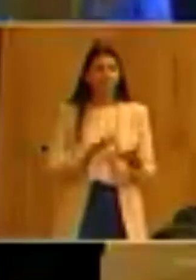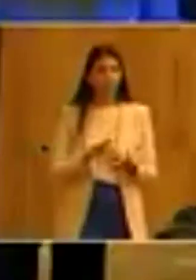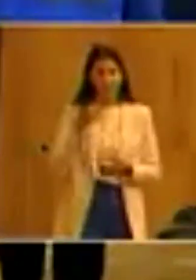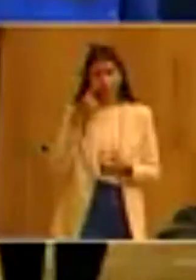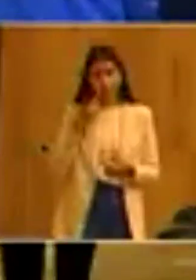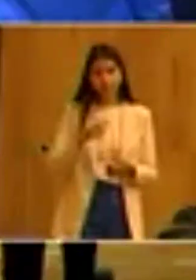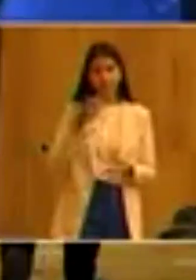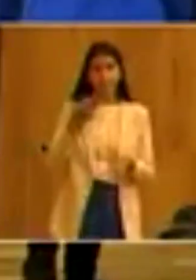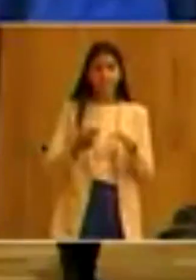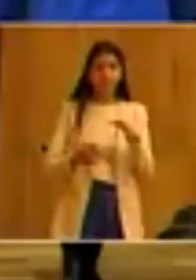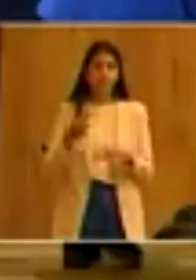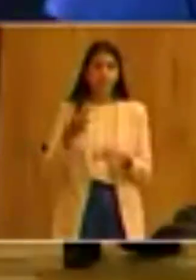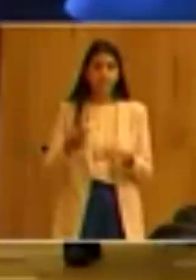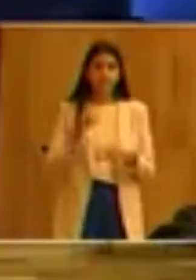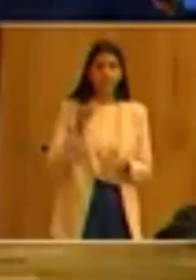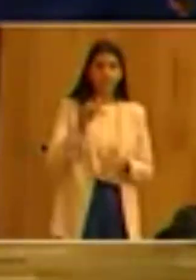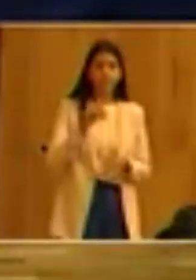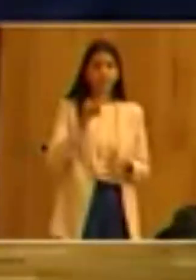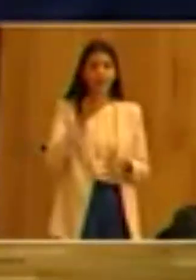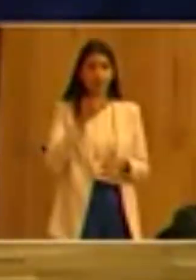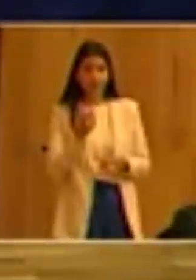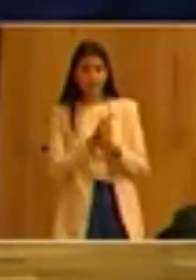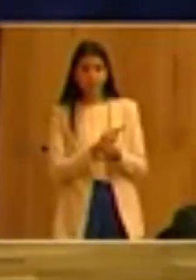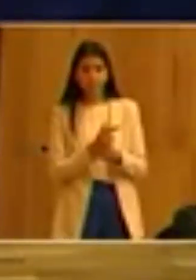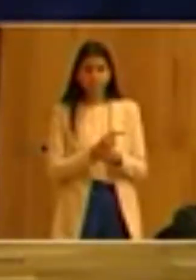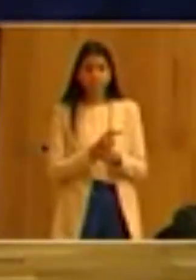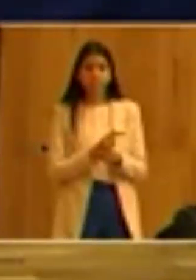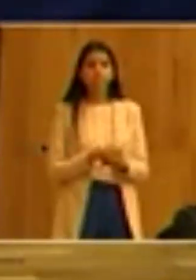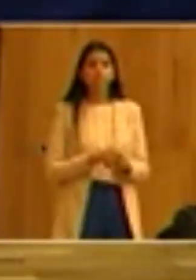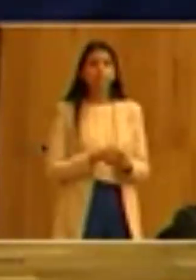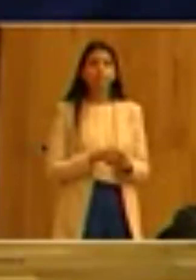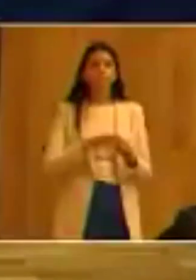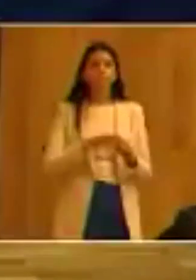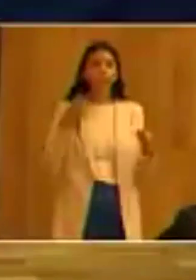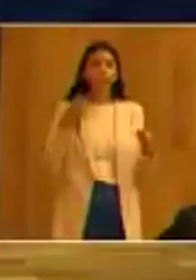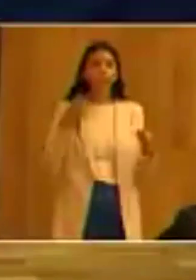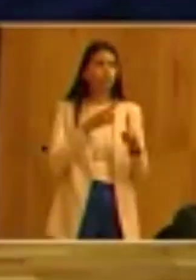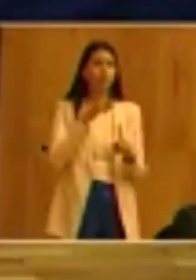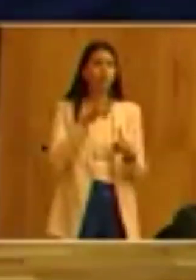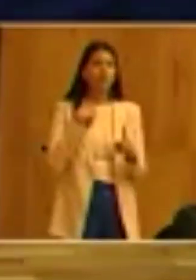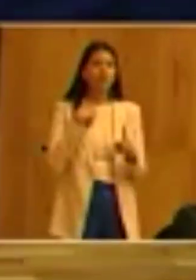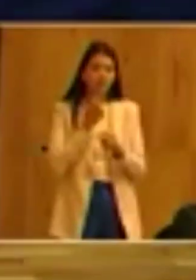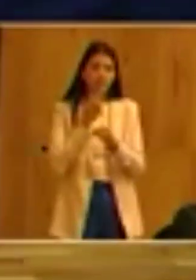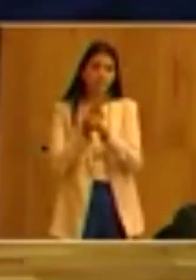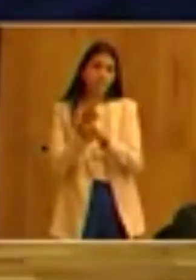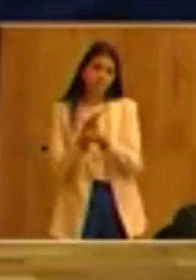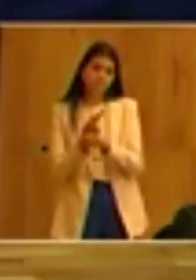Para la juez Amalia. Licenciada, en relación a una violación que